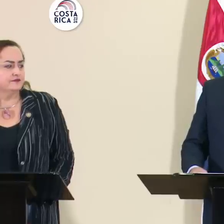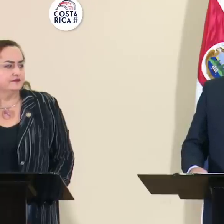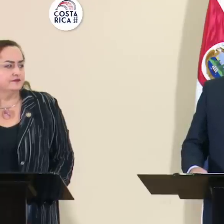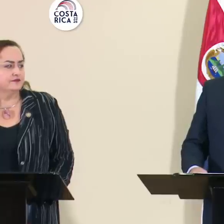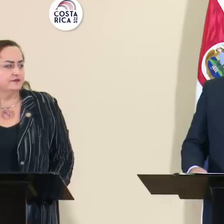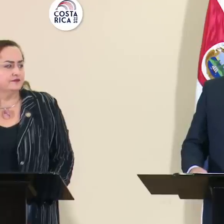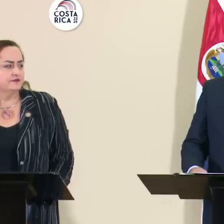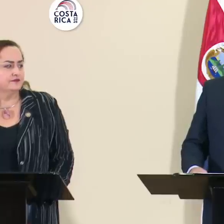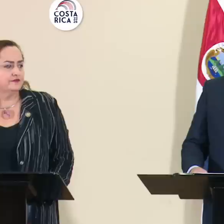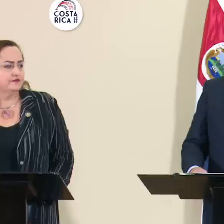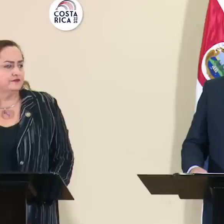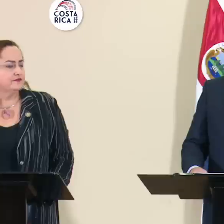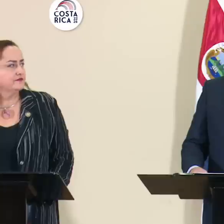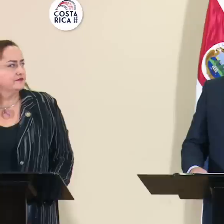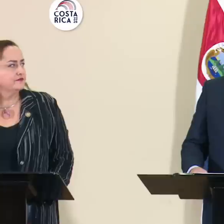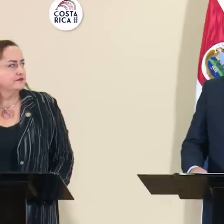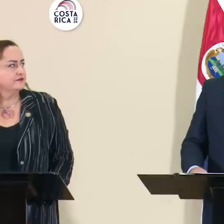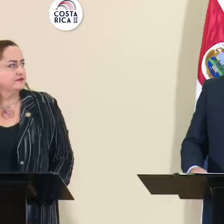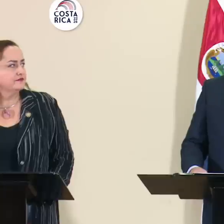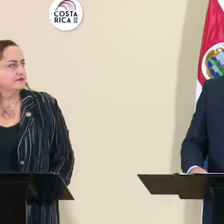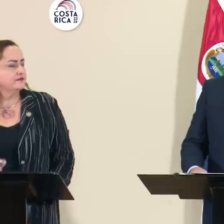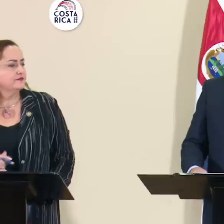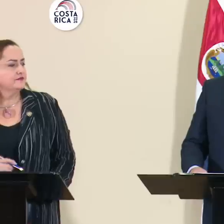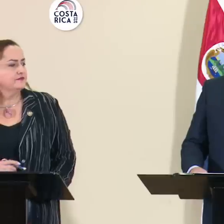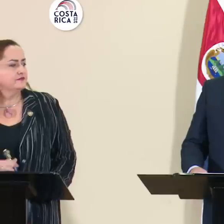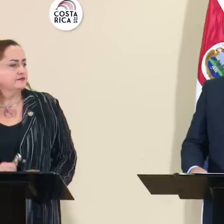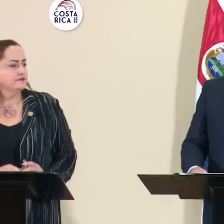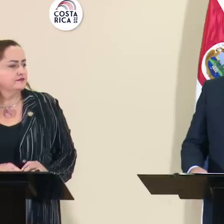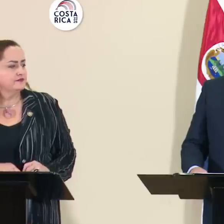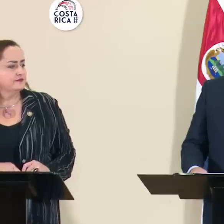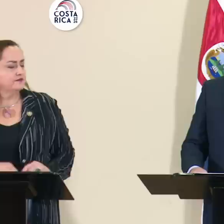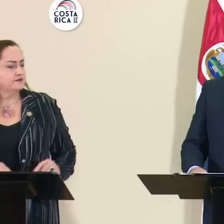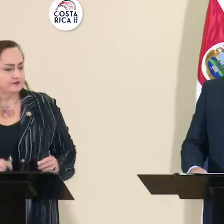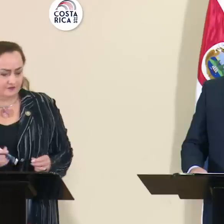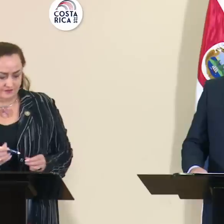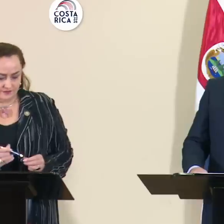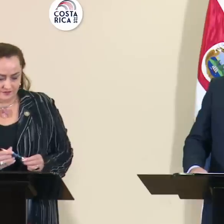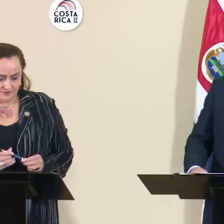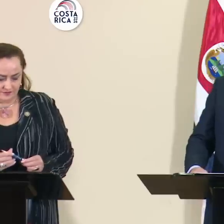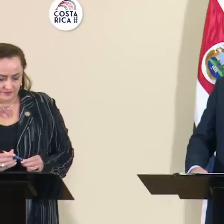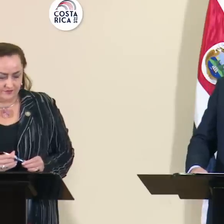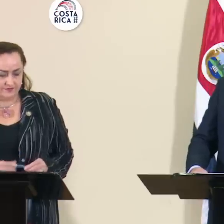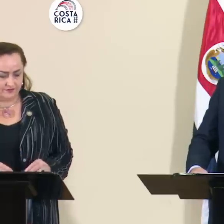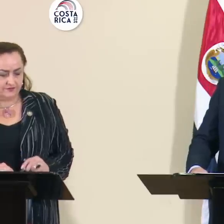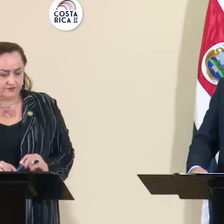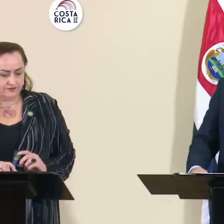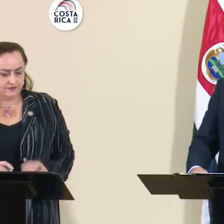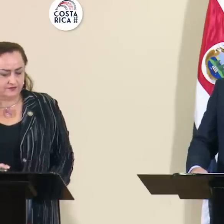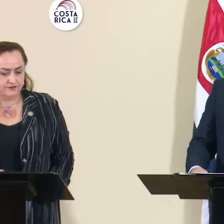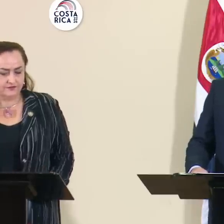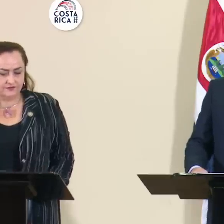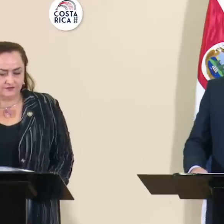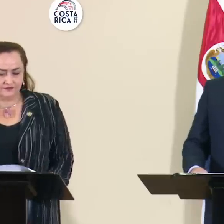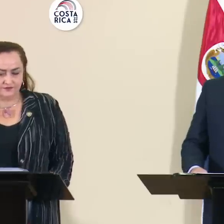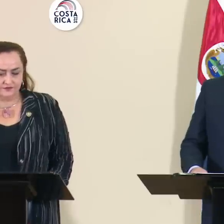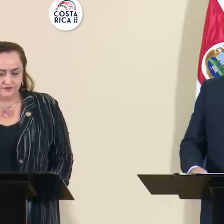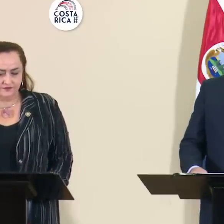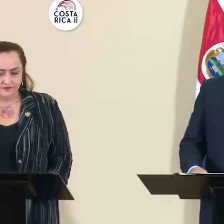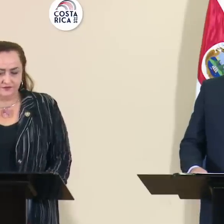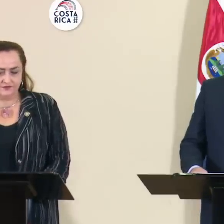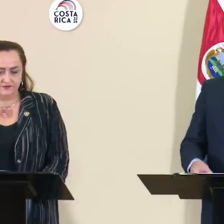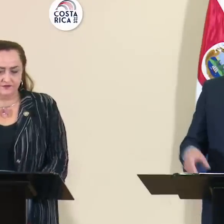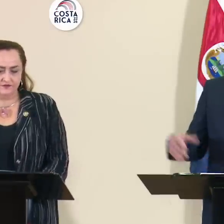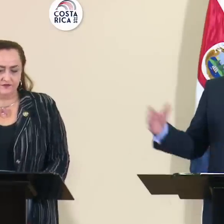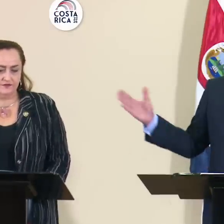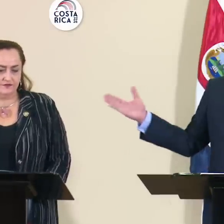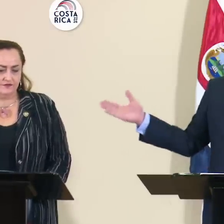entonces ha habido un movimiento que era normalmente 200 personas pasando por nuestra frontera sur. Al